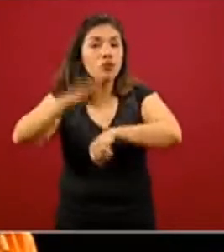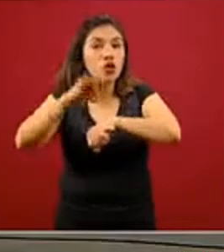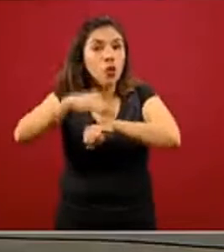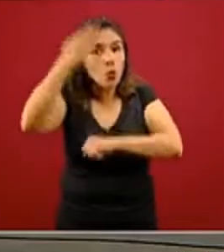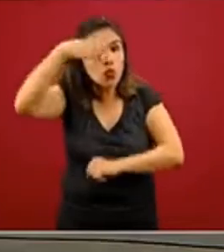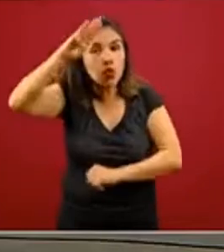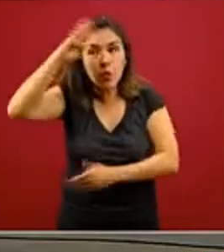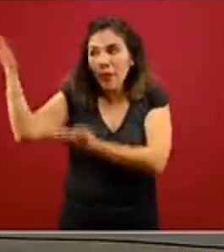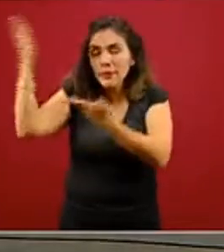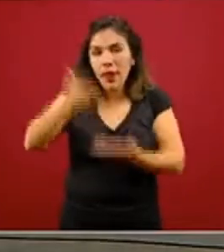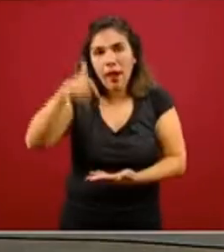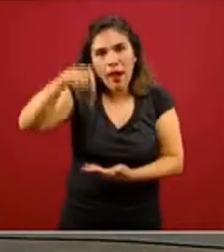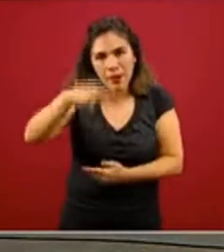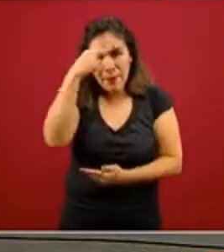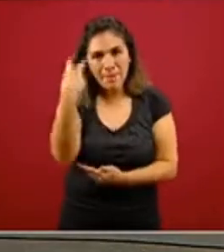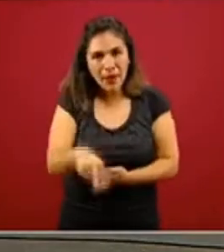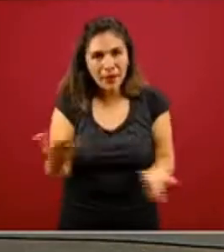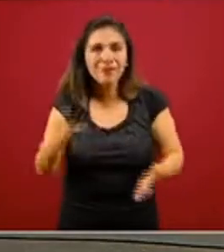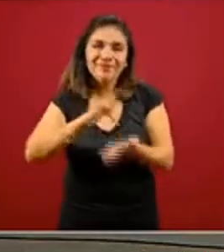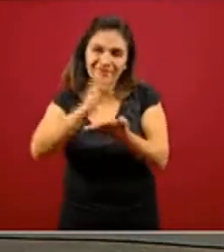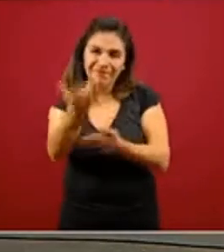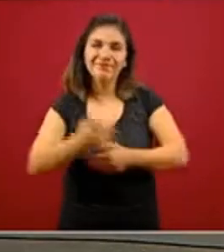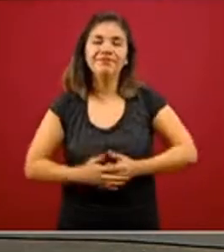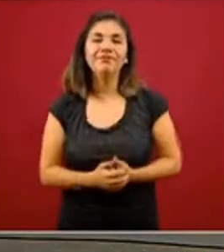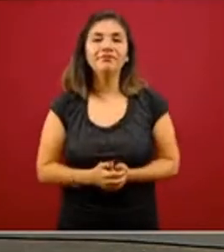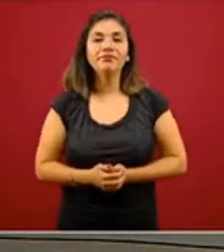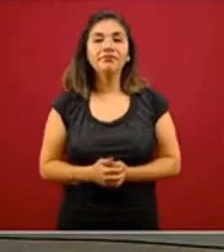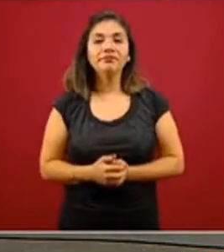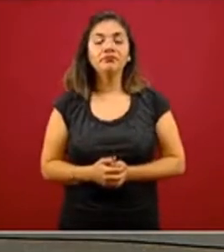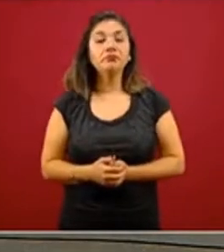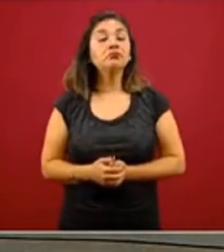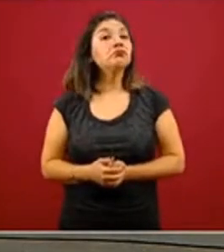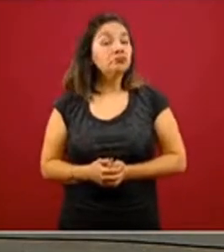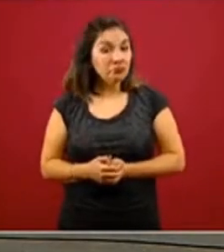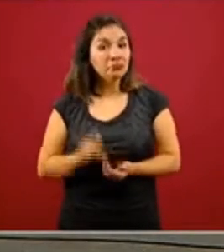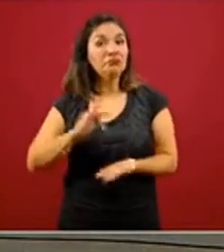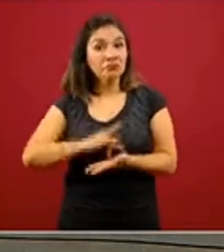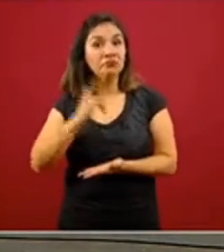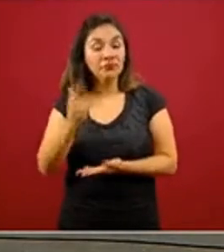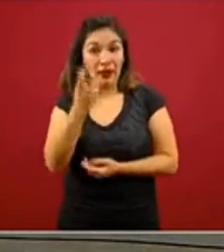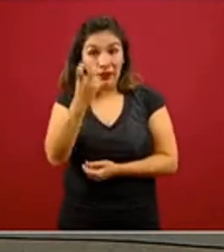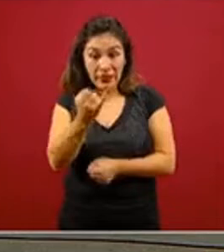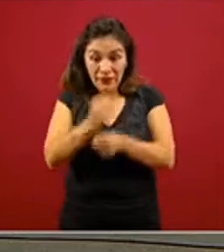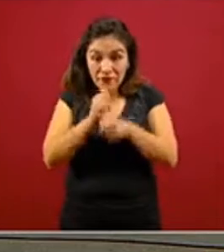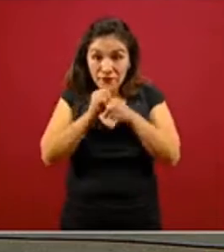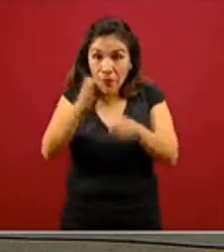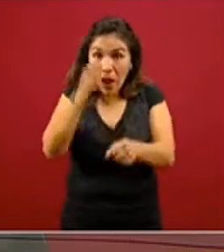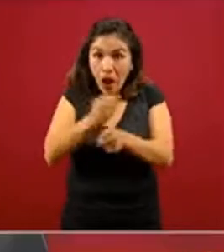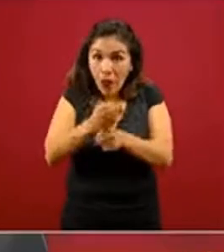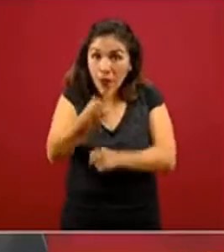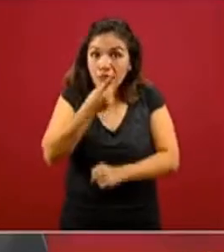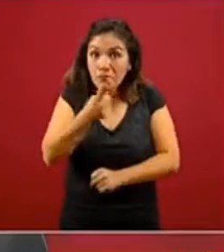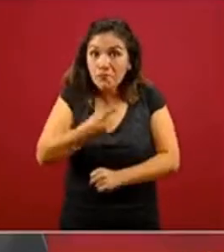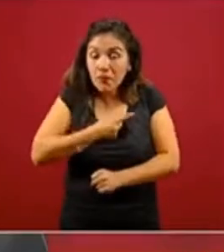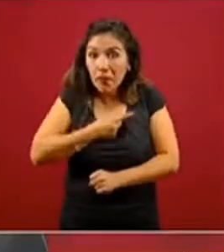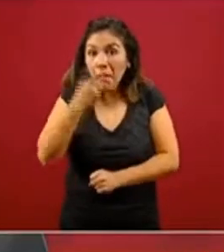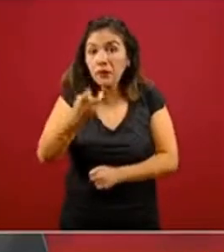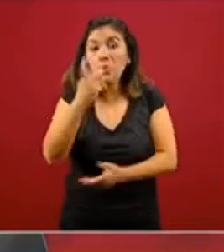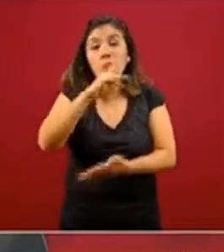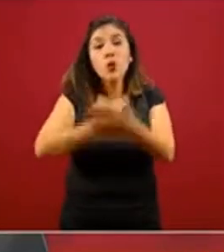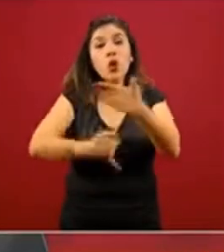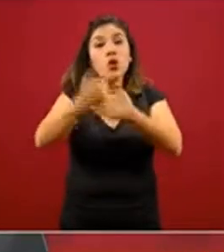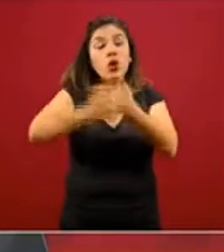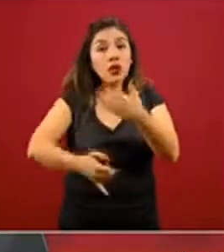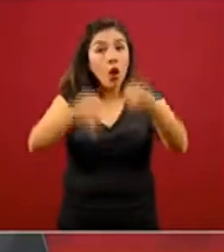doctor. Muchas gracias. No tengo información directa. Este es un proyecto de colaboración que